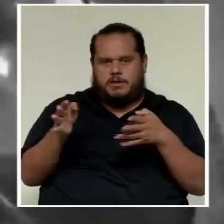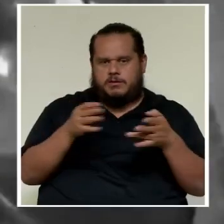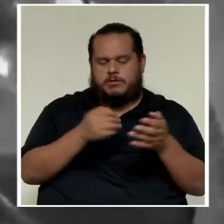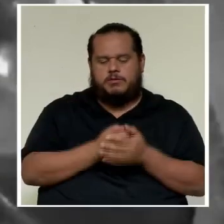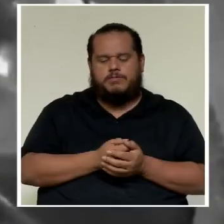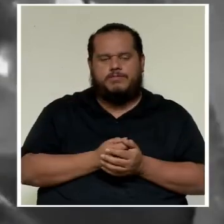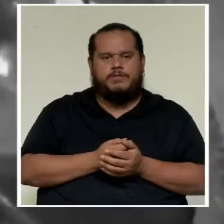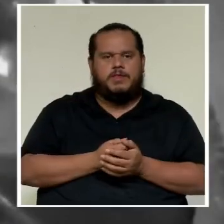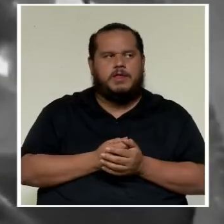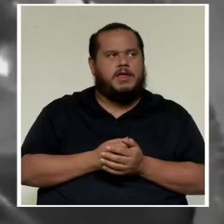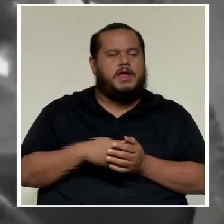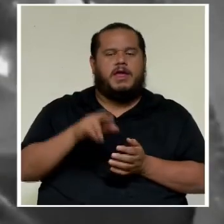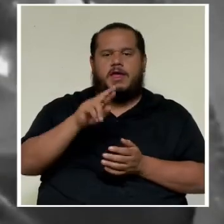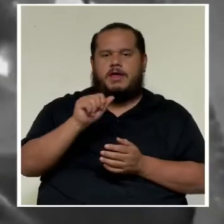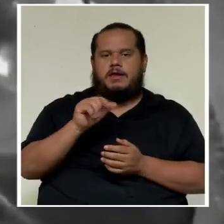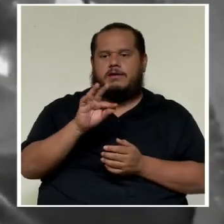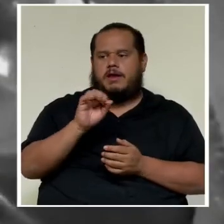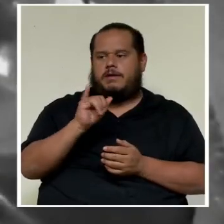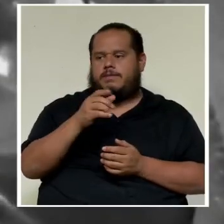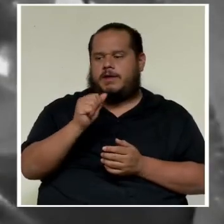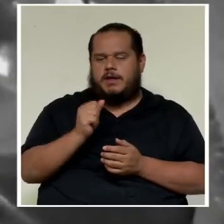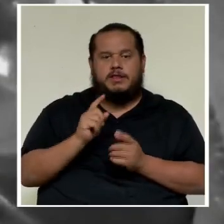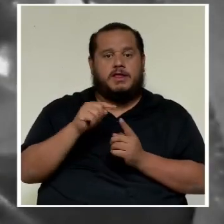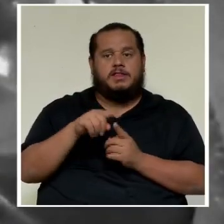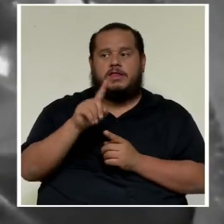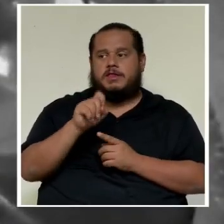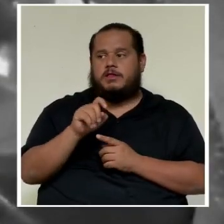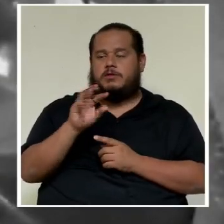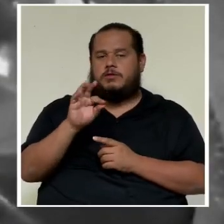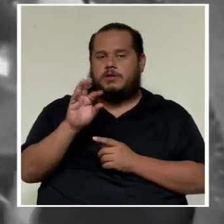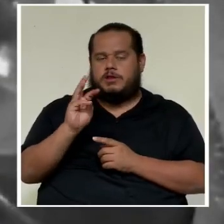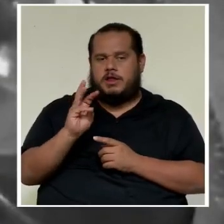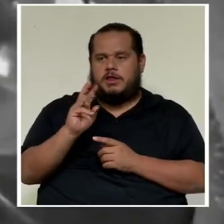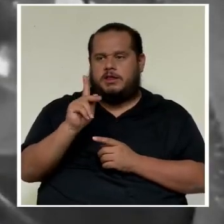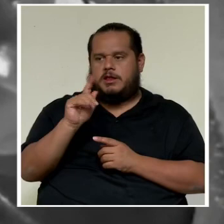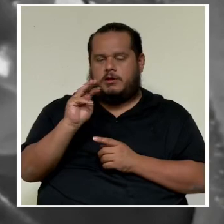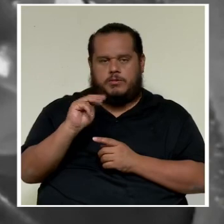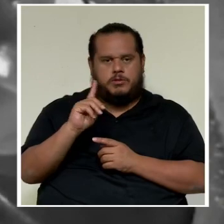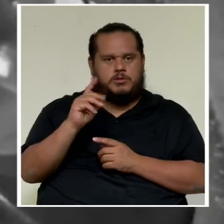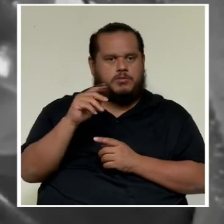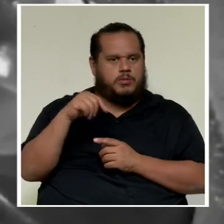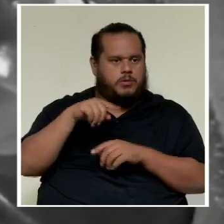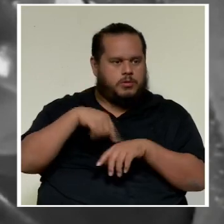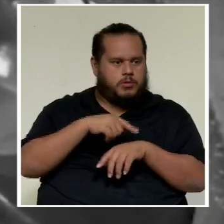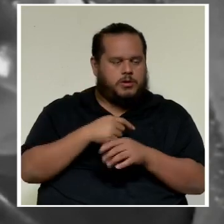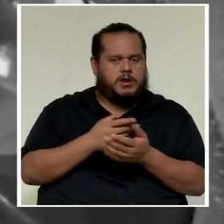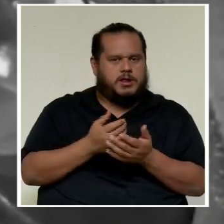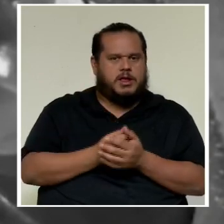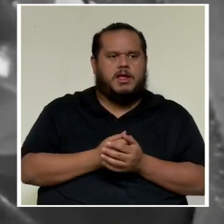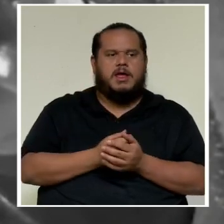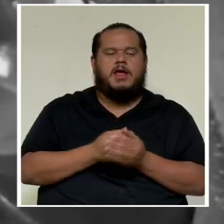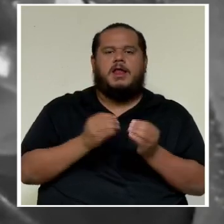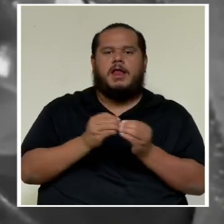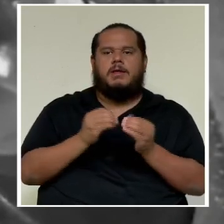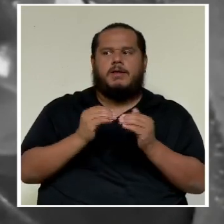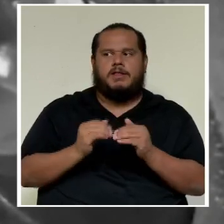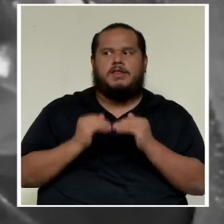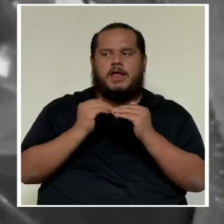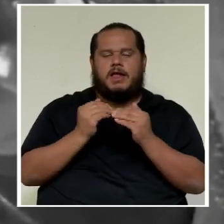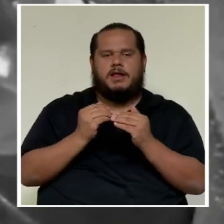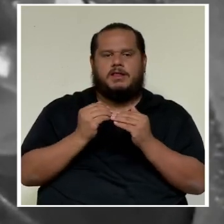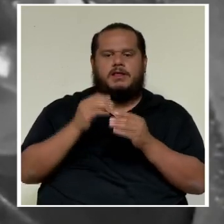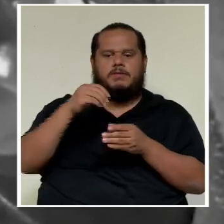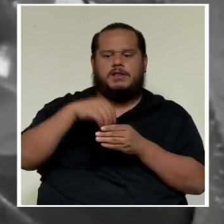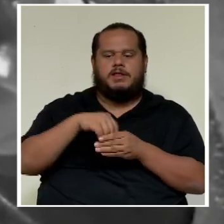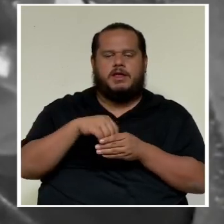Una racha de ráfagas de hasta 196 km por hora azotó la isla de White, provisionalmente la más alta registrada en el Reino